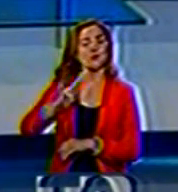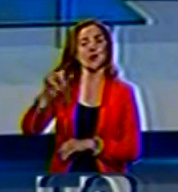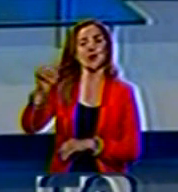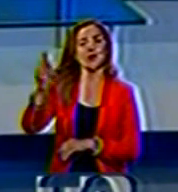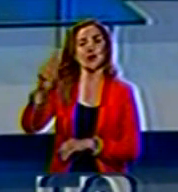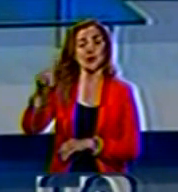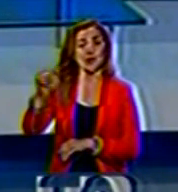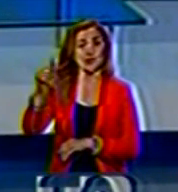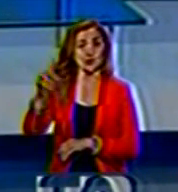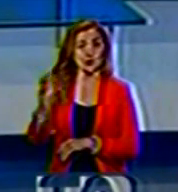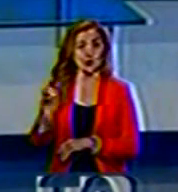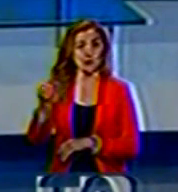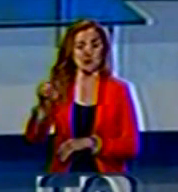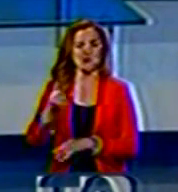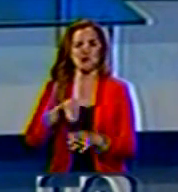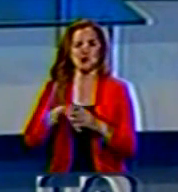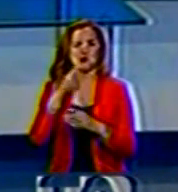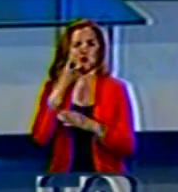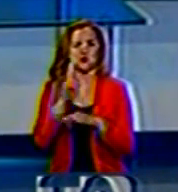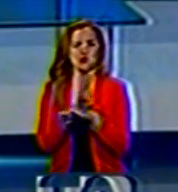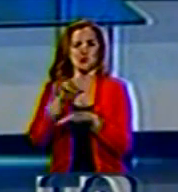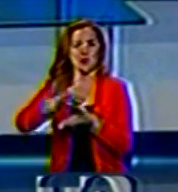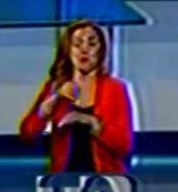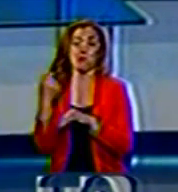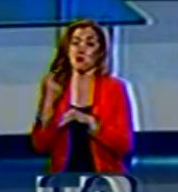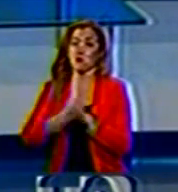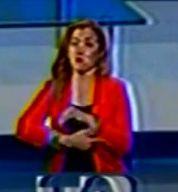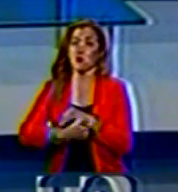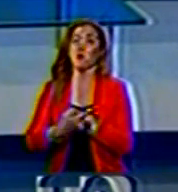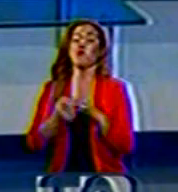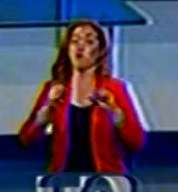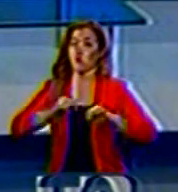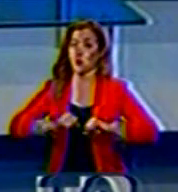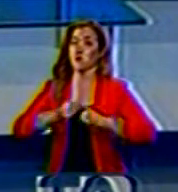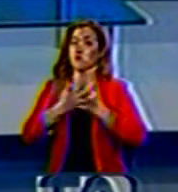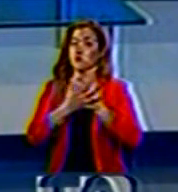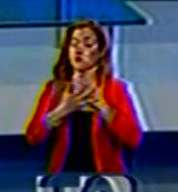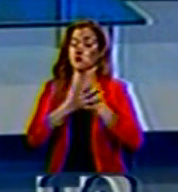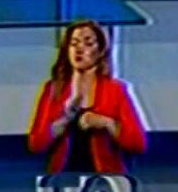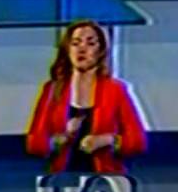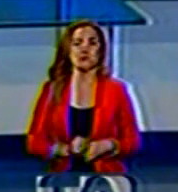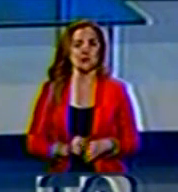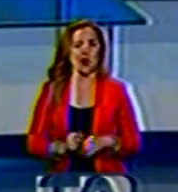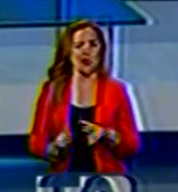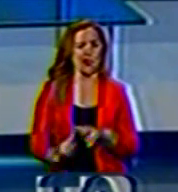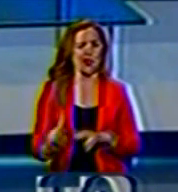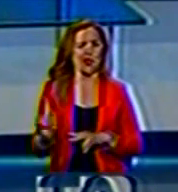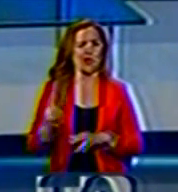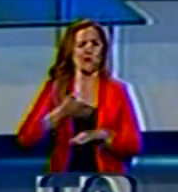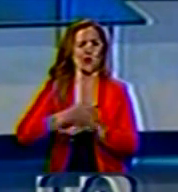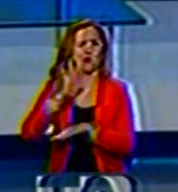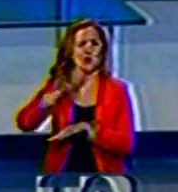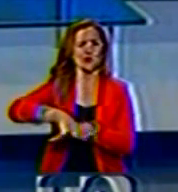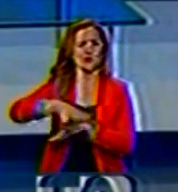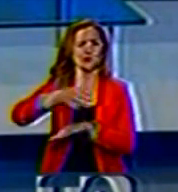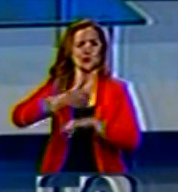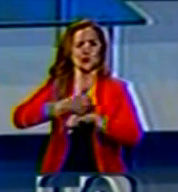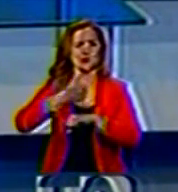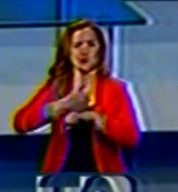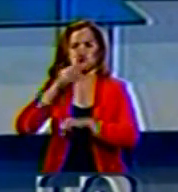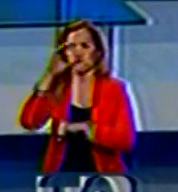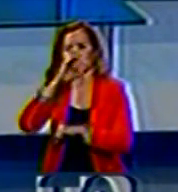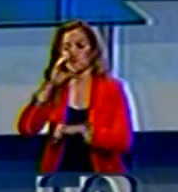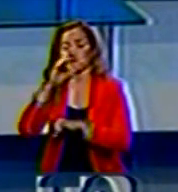de peculado, proceso por el que podría ser sentenciado en ausencia. 4 meses después de su fuga, las autoridades siguen sin